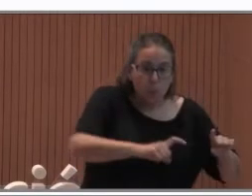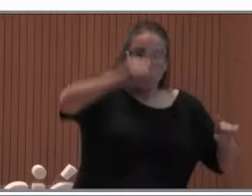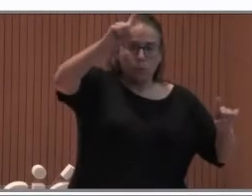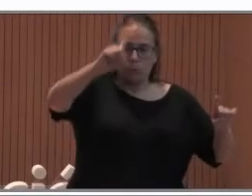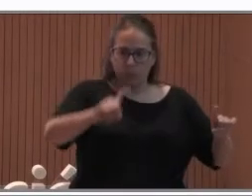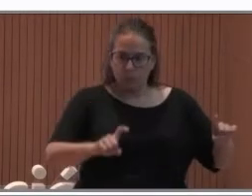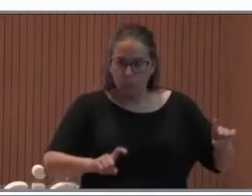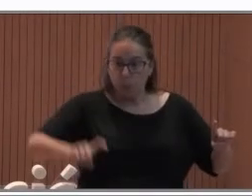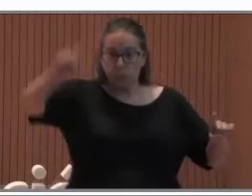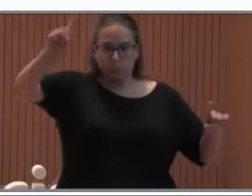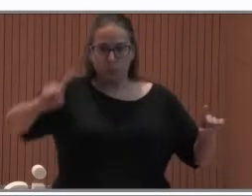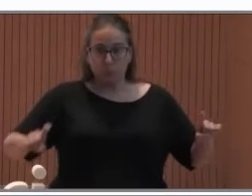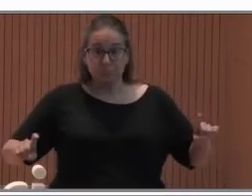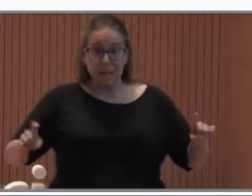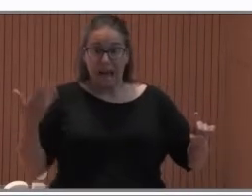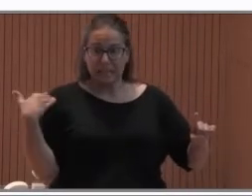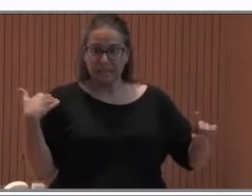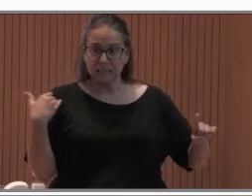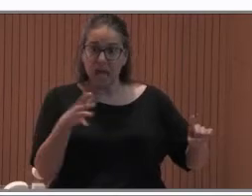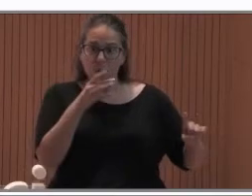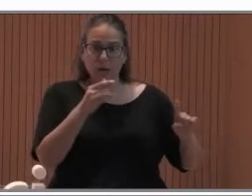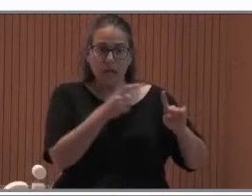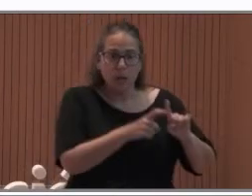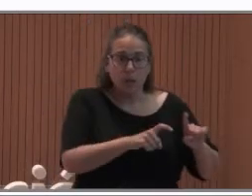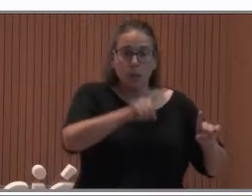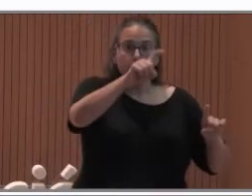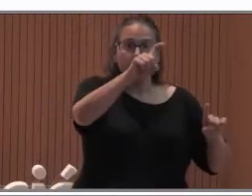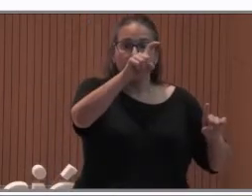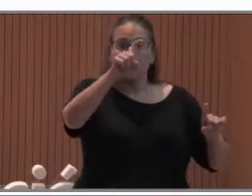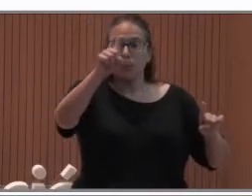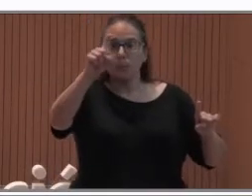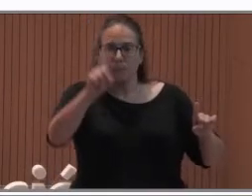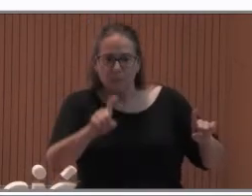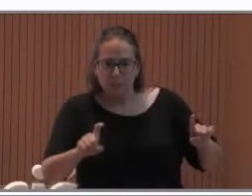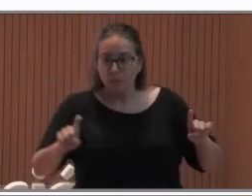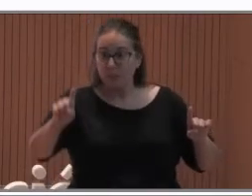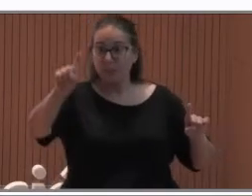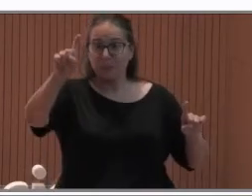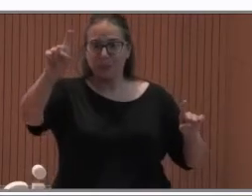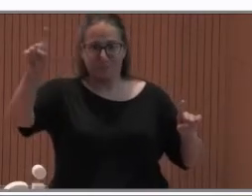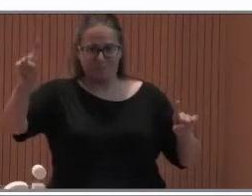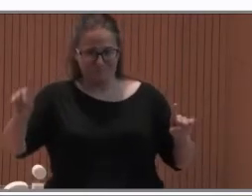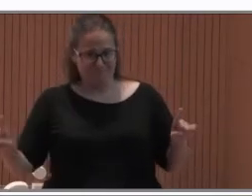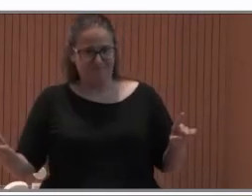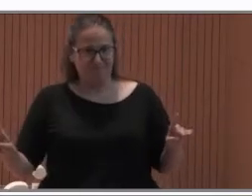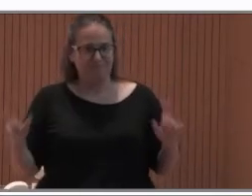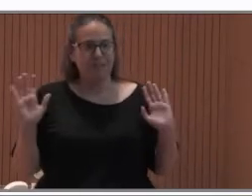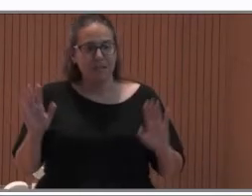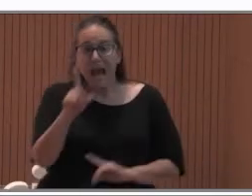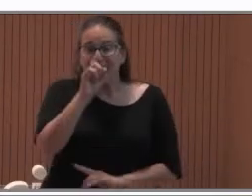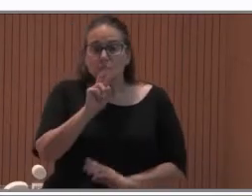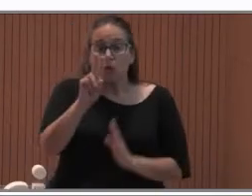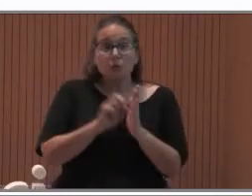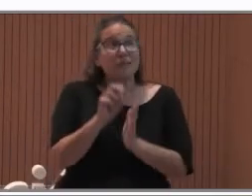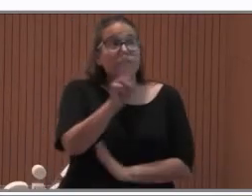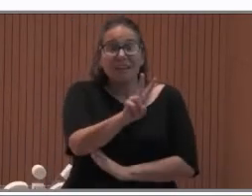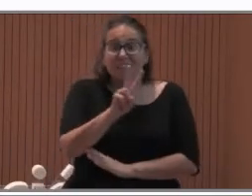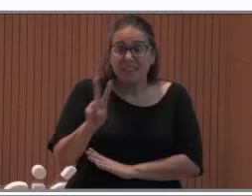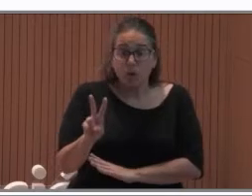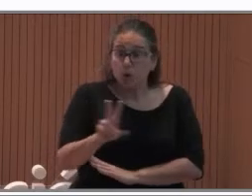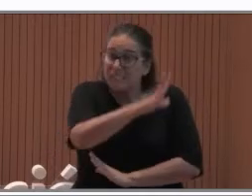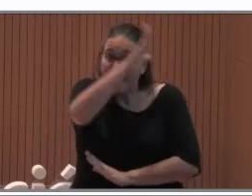frecuentes, duraderas e intensas. O, como comentaba Melania, en el año 2022, el año más cálido que hemos conocido hasta